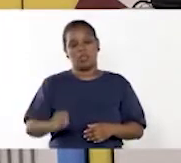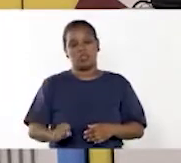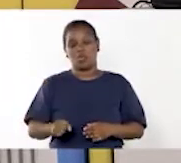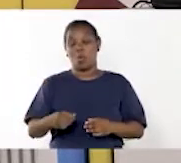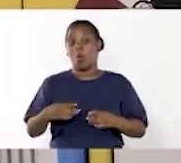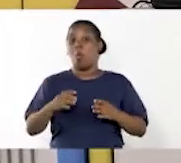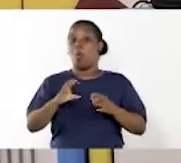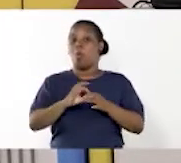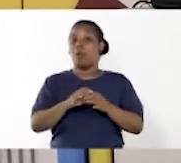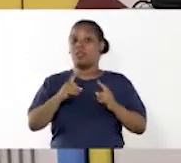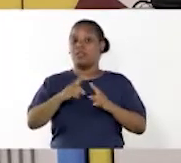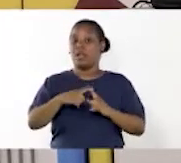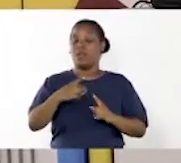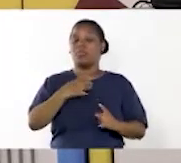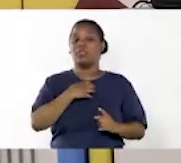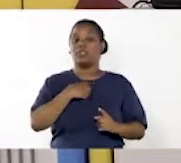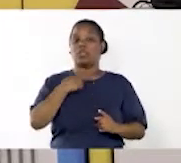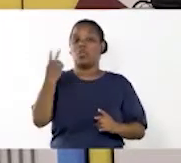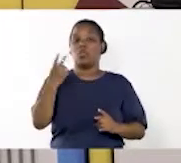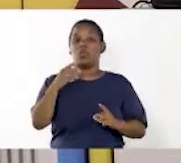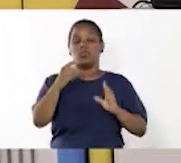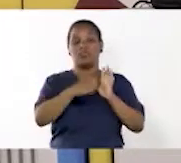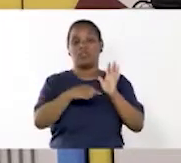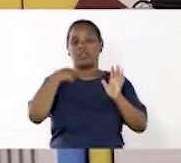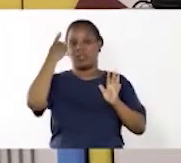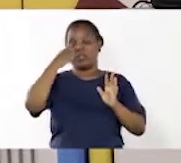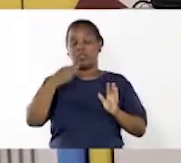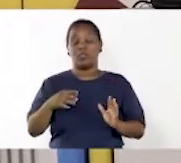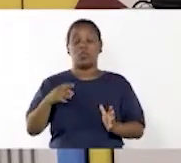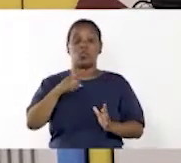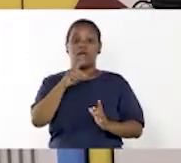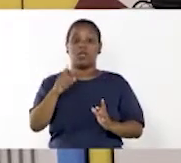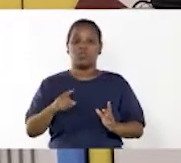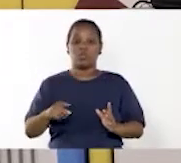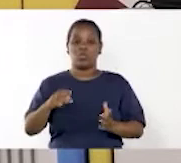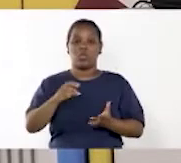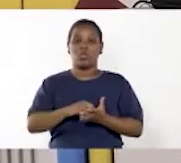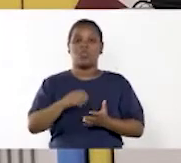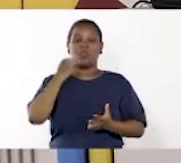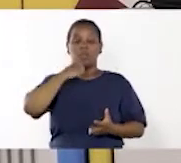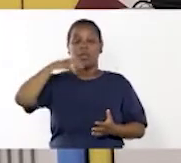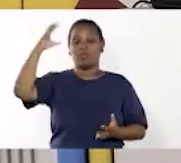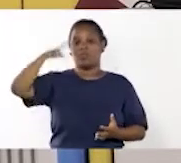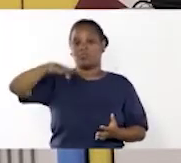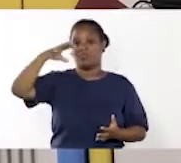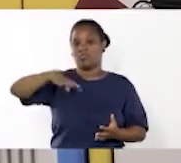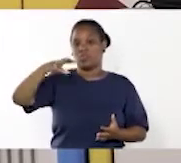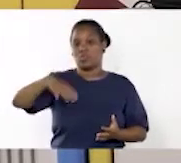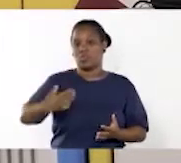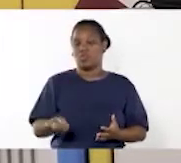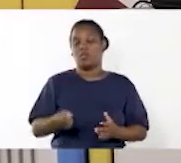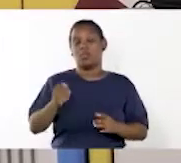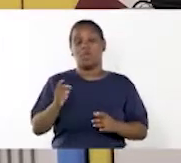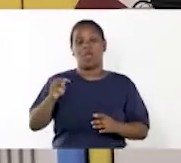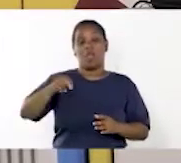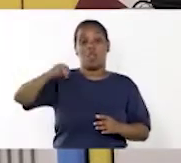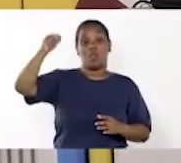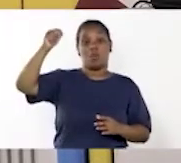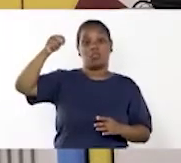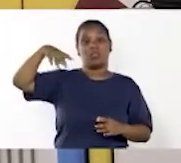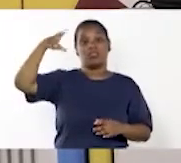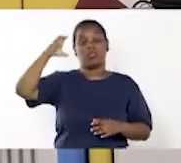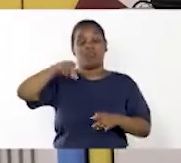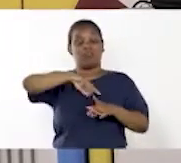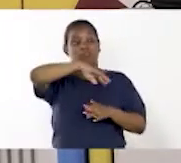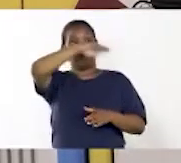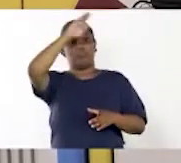cualidades, digamos. Una, que es la zona del país donde más llueve, porque al norte están las montañas y esas